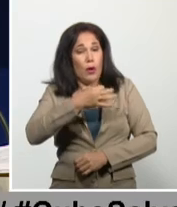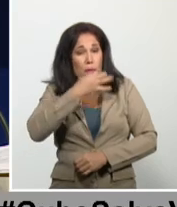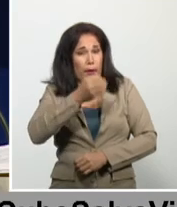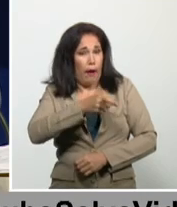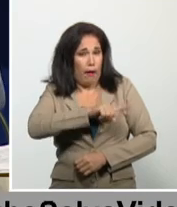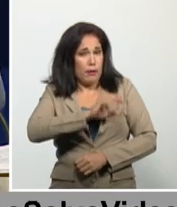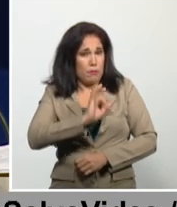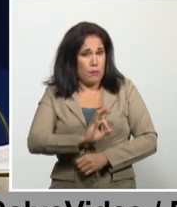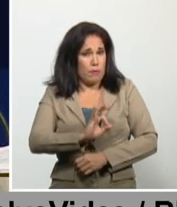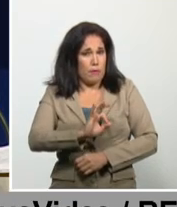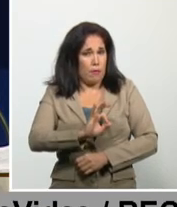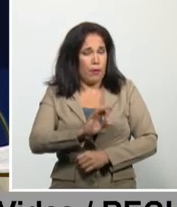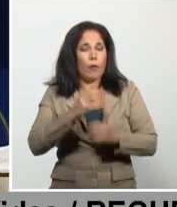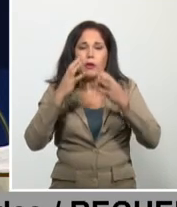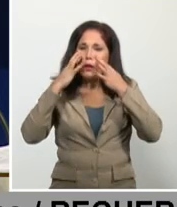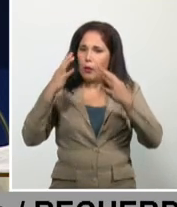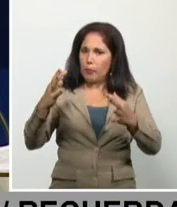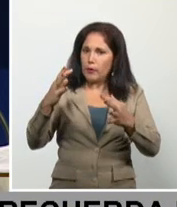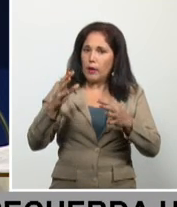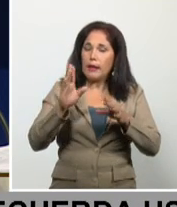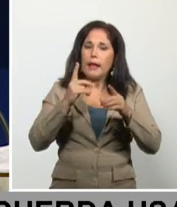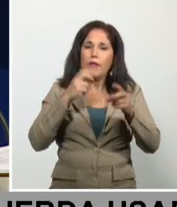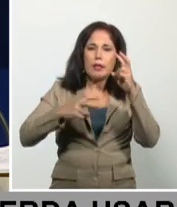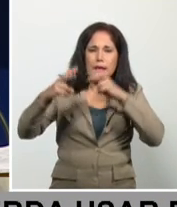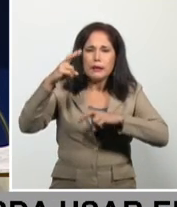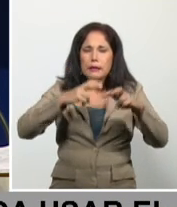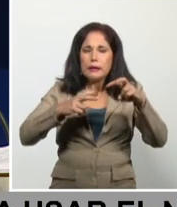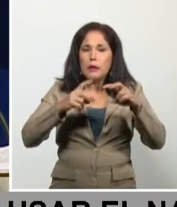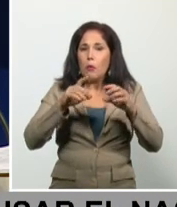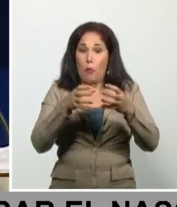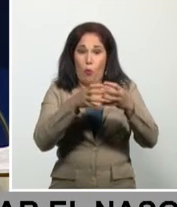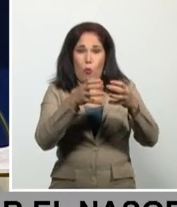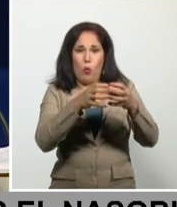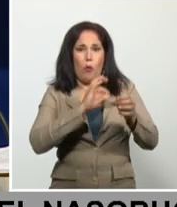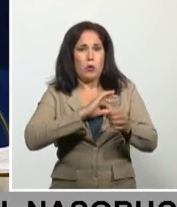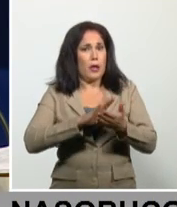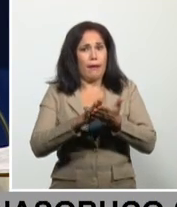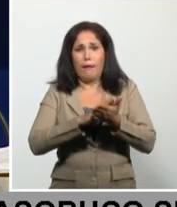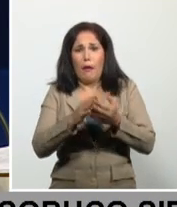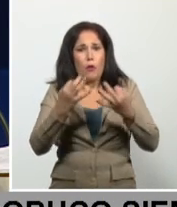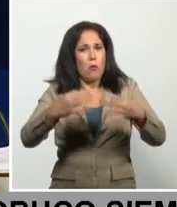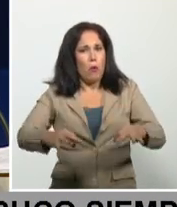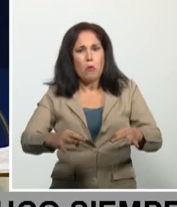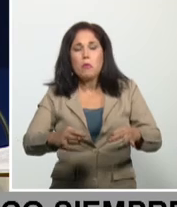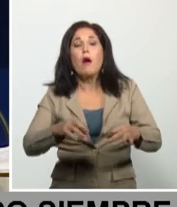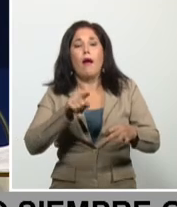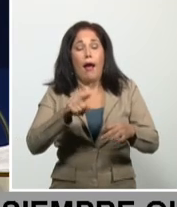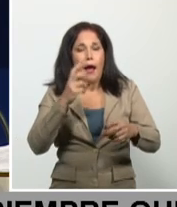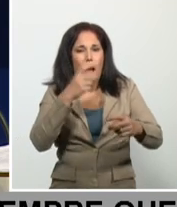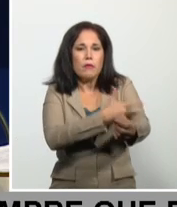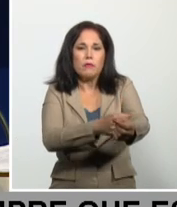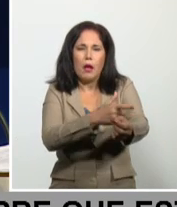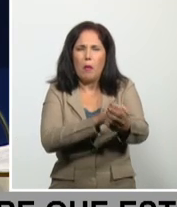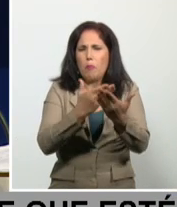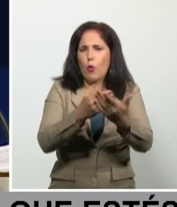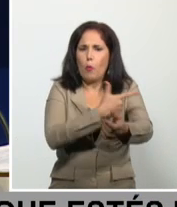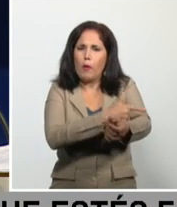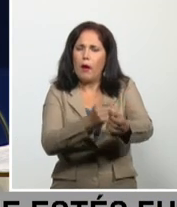veces, de la importancia que hay de buscar en estos grupos que están asintomáticos, pero buscarlos, estudiarlos para